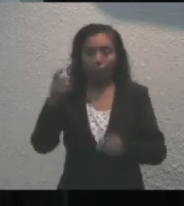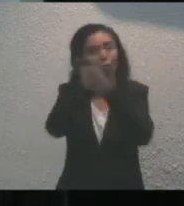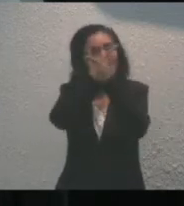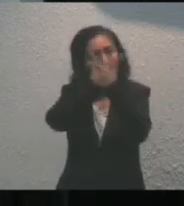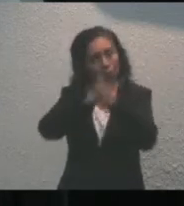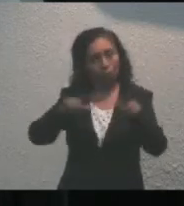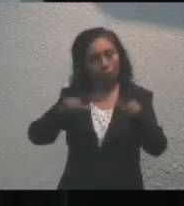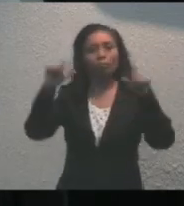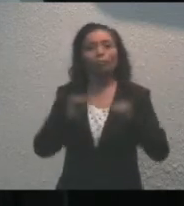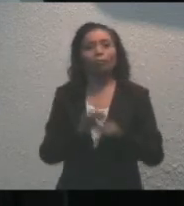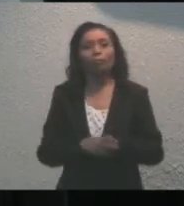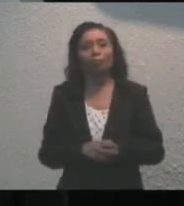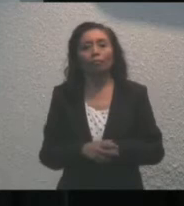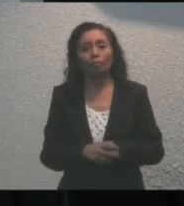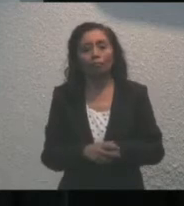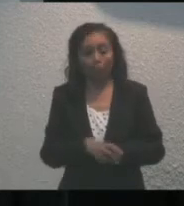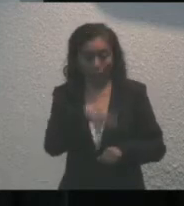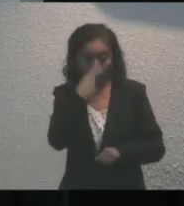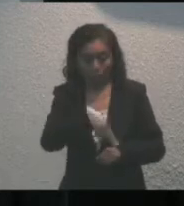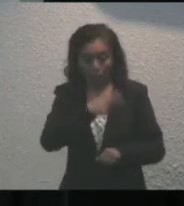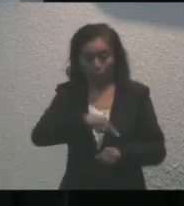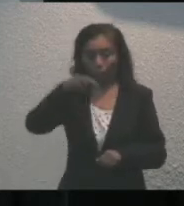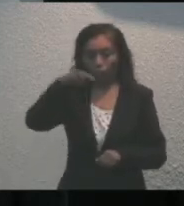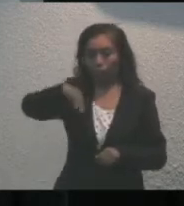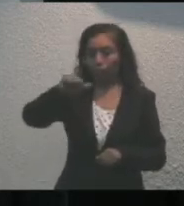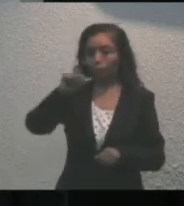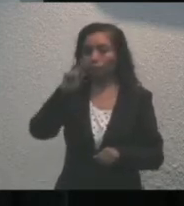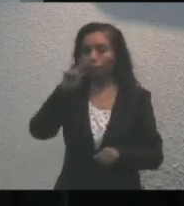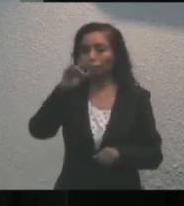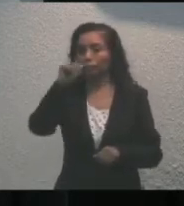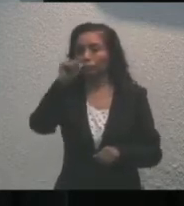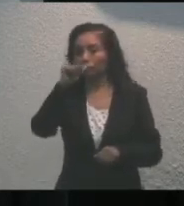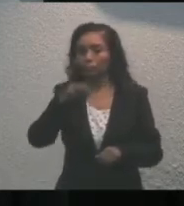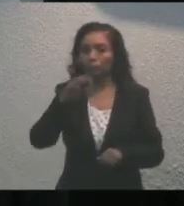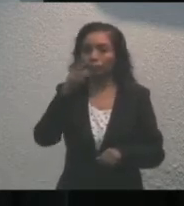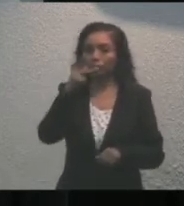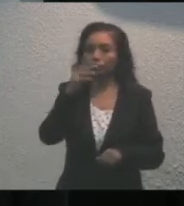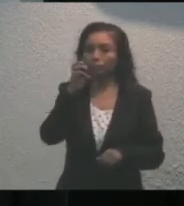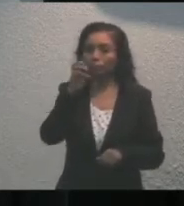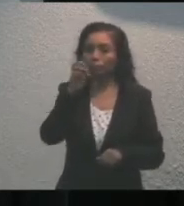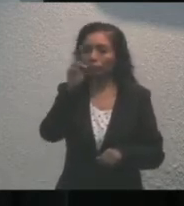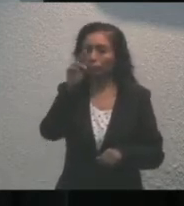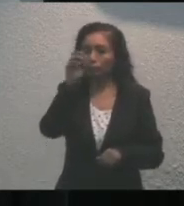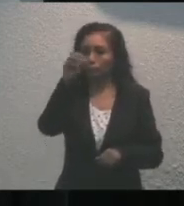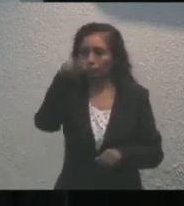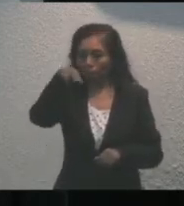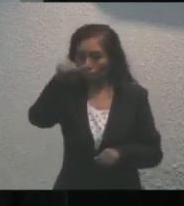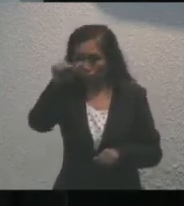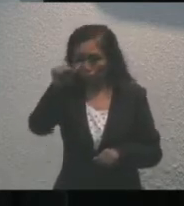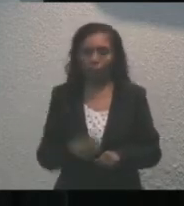de Quintana Roo el nombre de María Petrona Huicap conforme a lo siguiente.